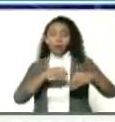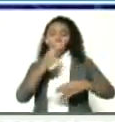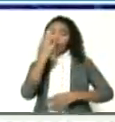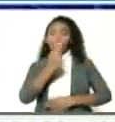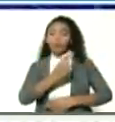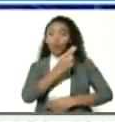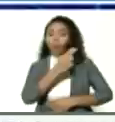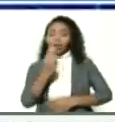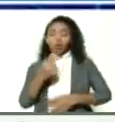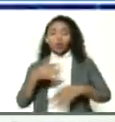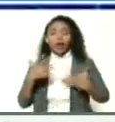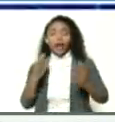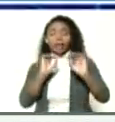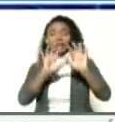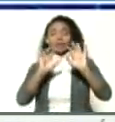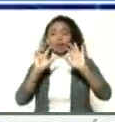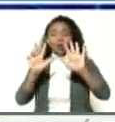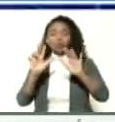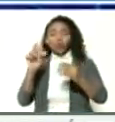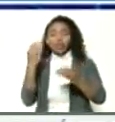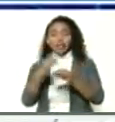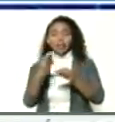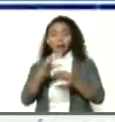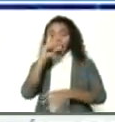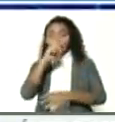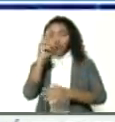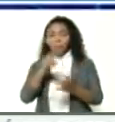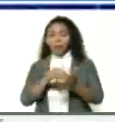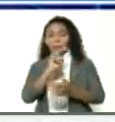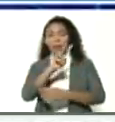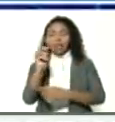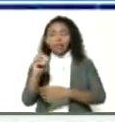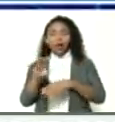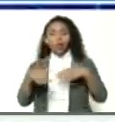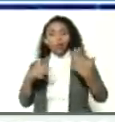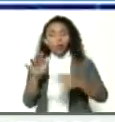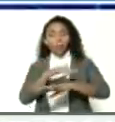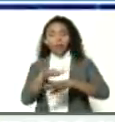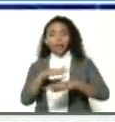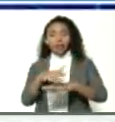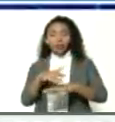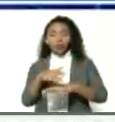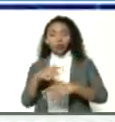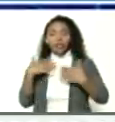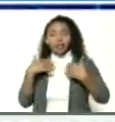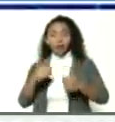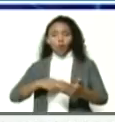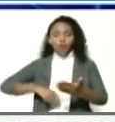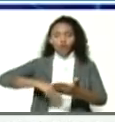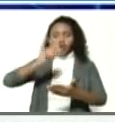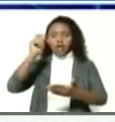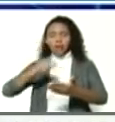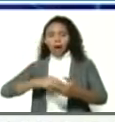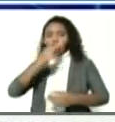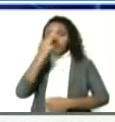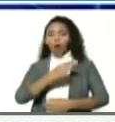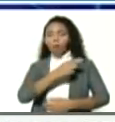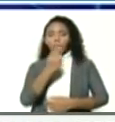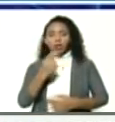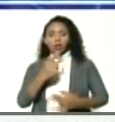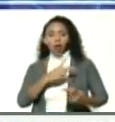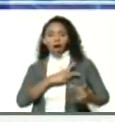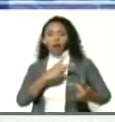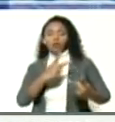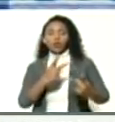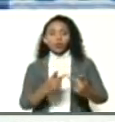compromiso el 18 de septiembre del año 2020, cuando el ministro Carlos Alvarado firma el compromiso, la